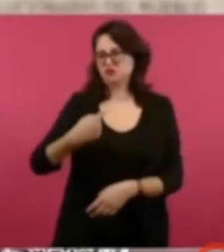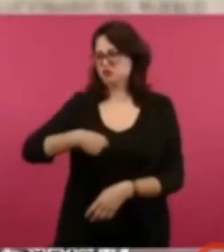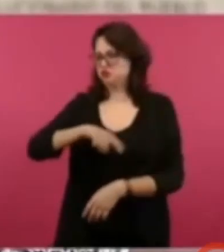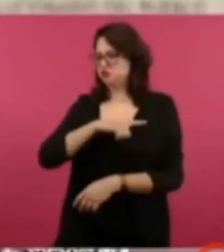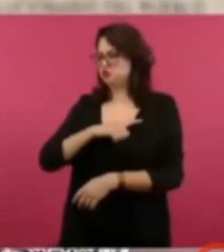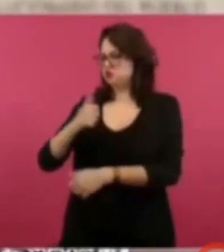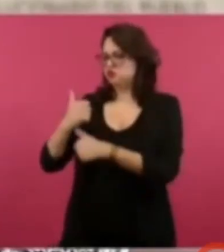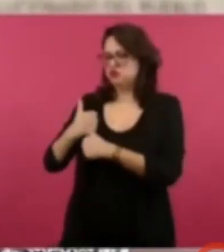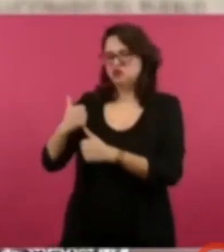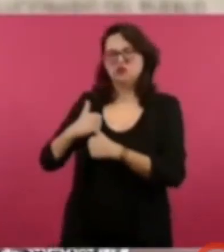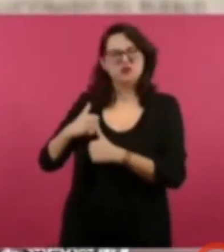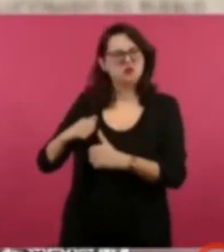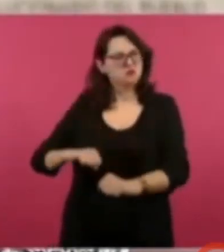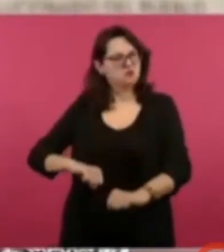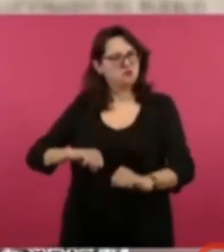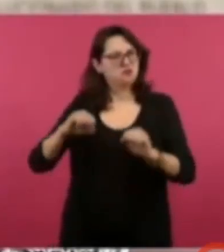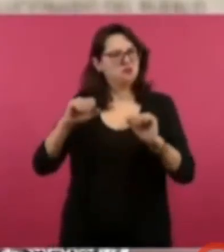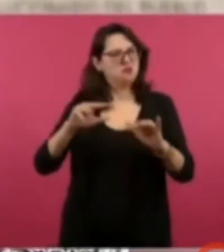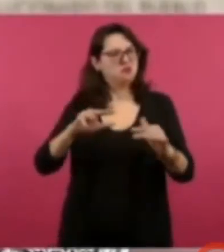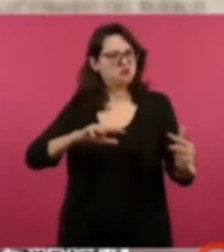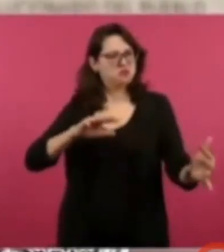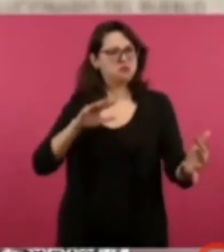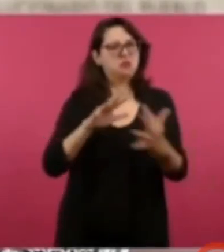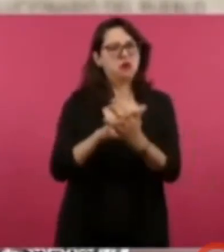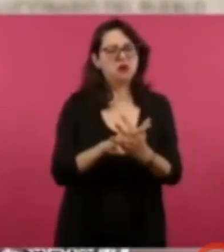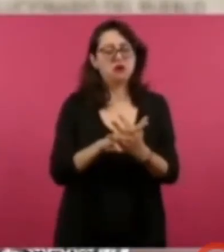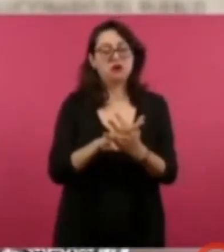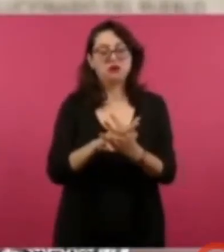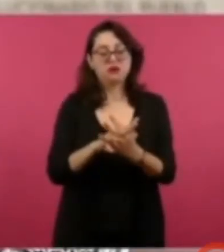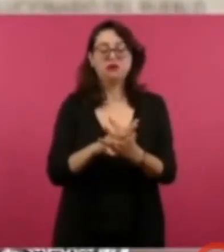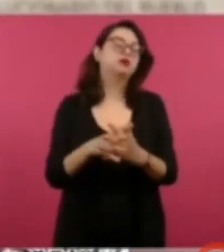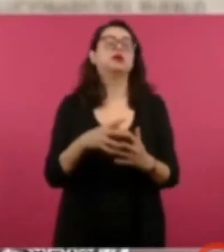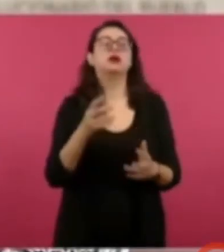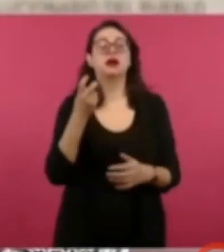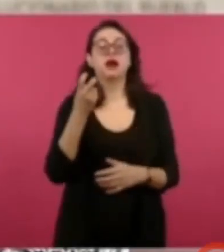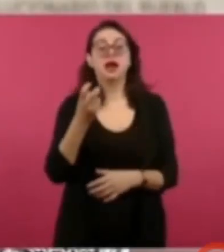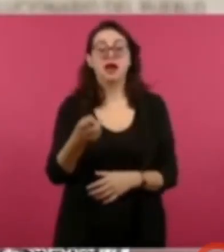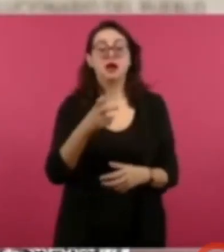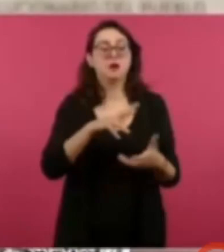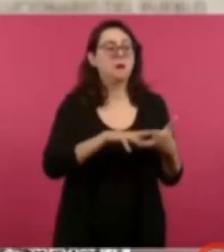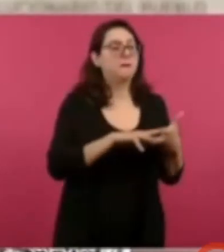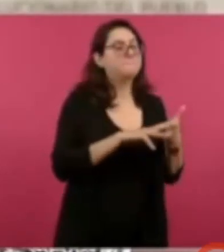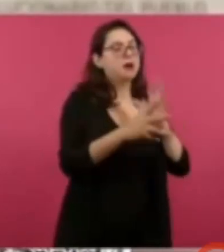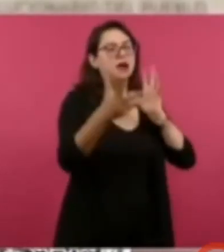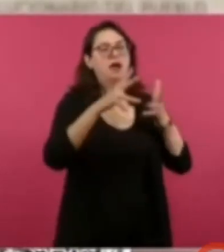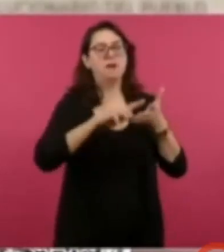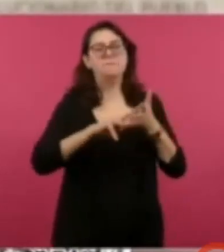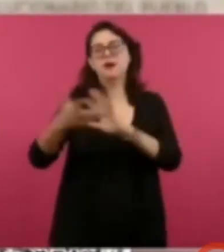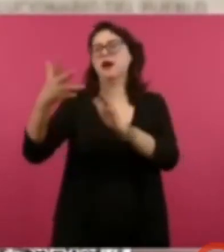Eso agravó la situación